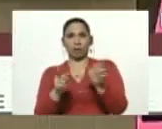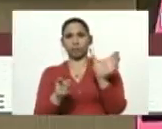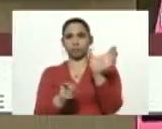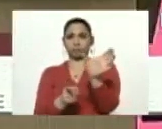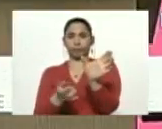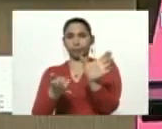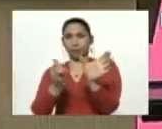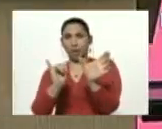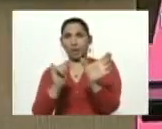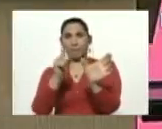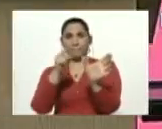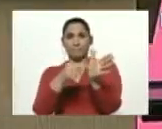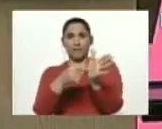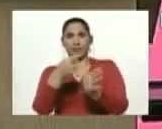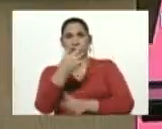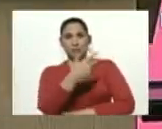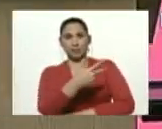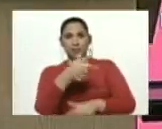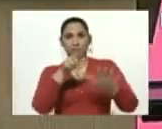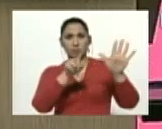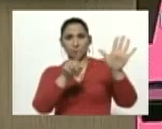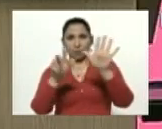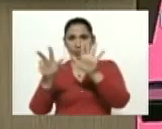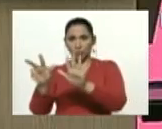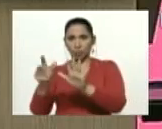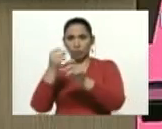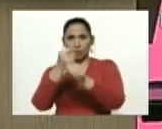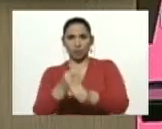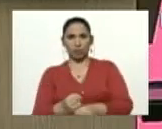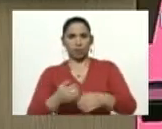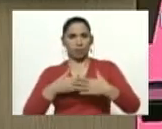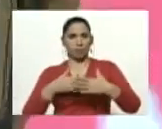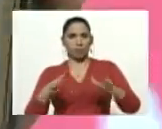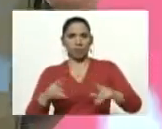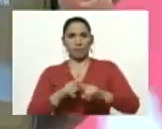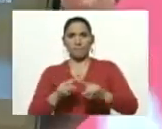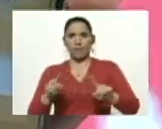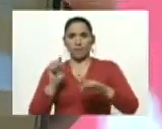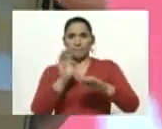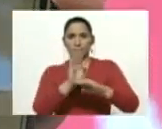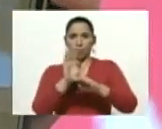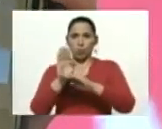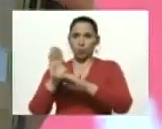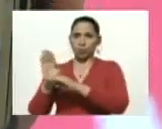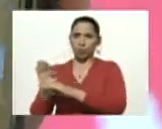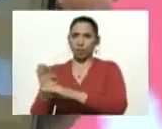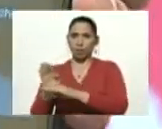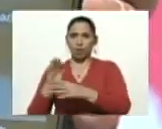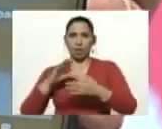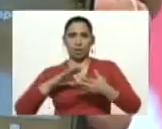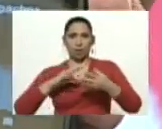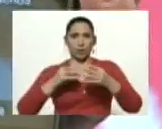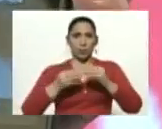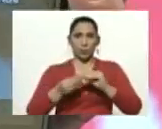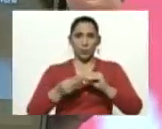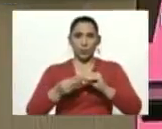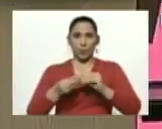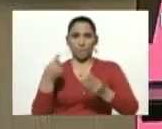están en las 1.368 estaciones dispuestas para proteger a través del subsidio